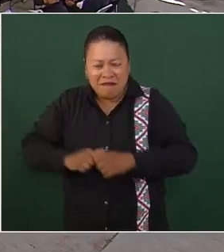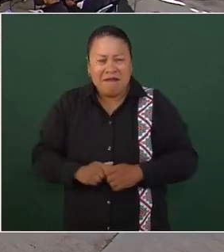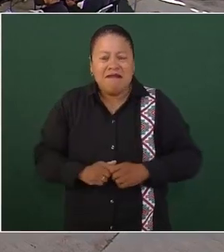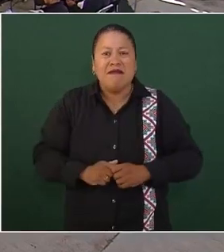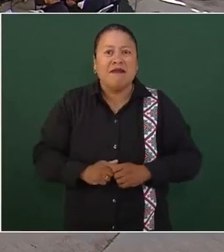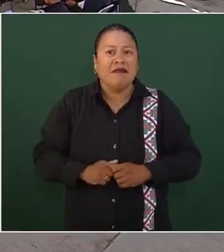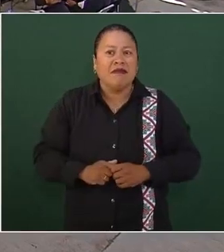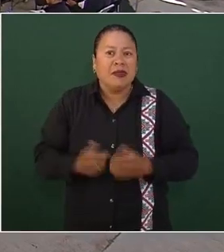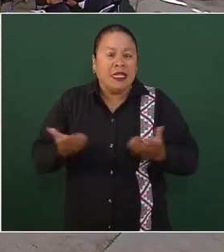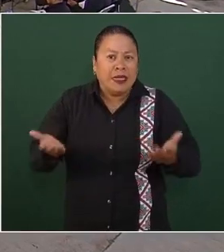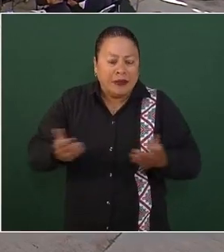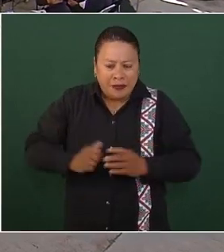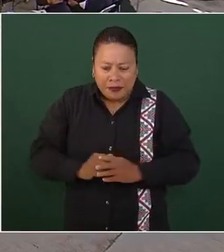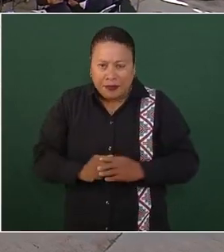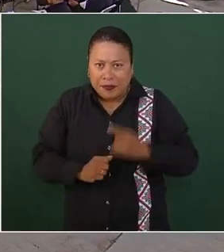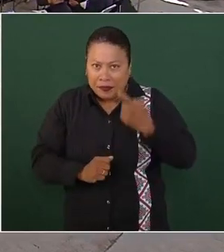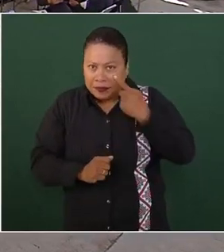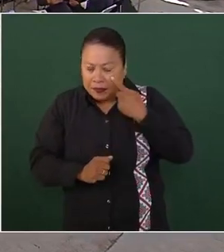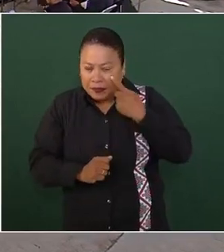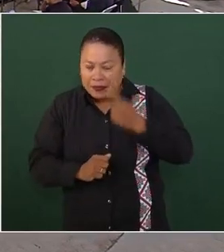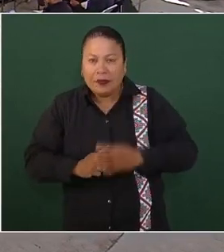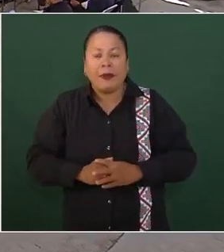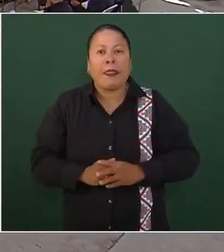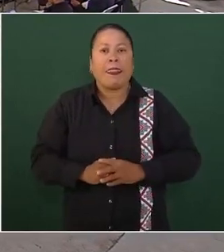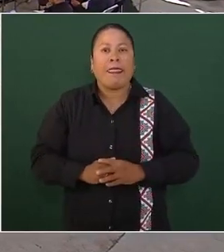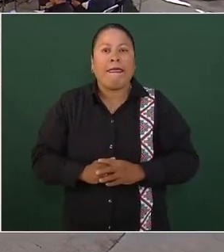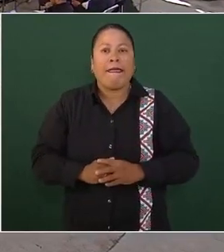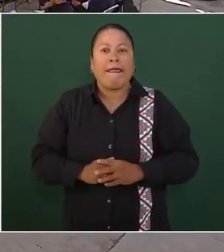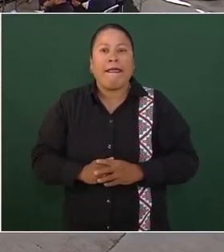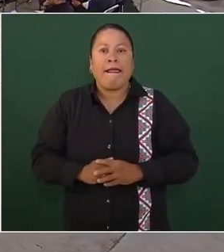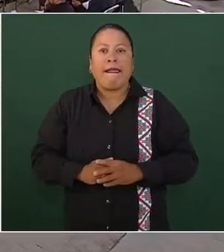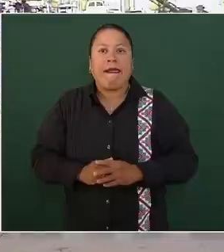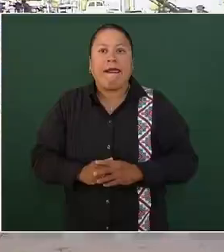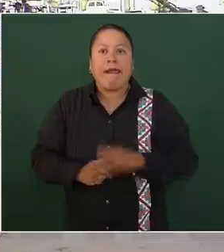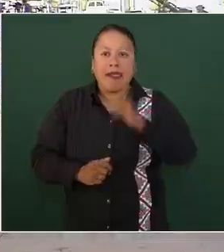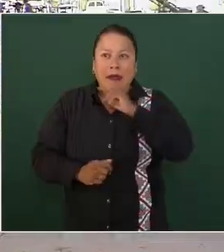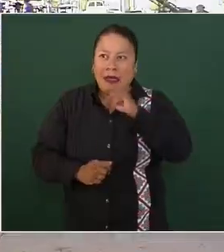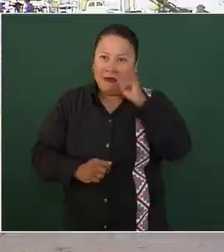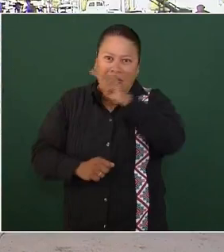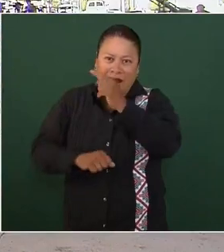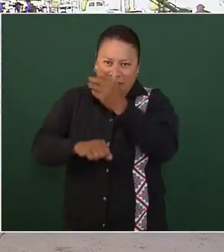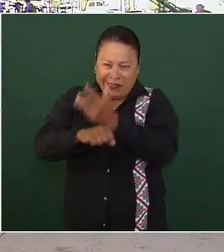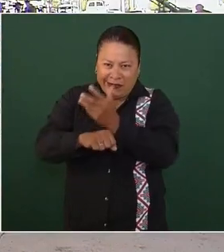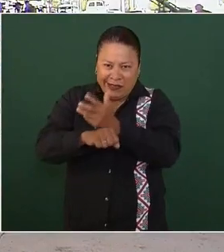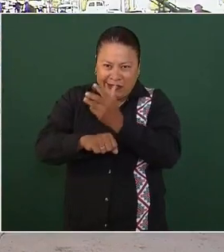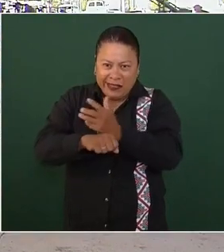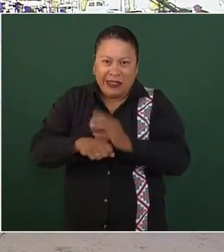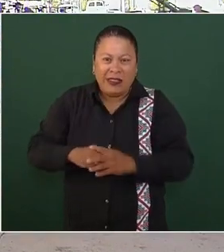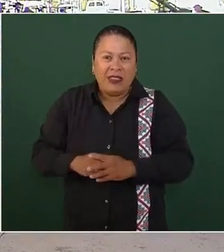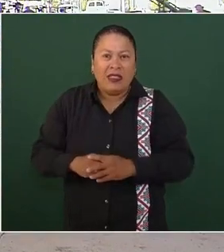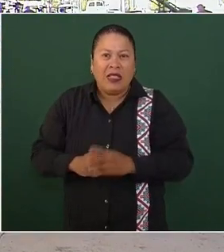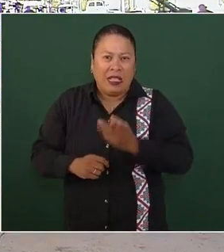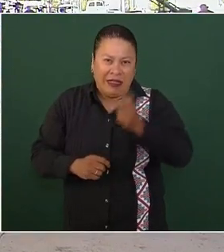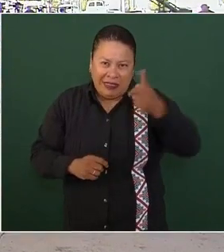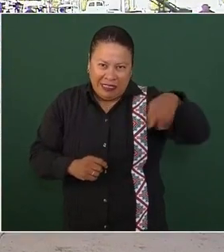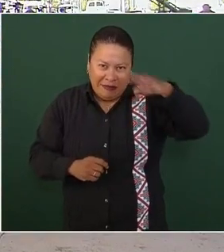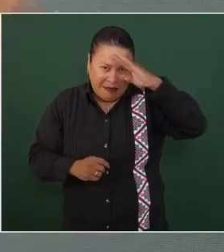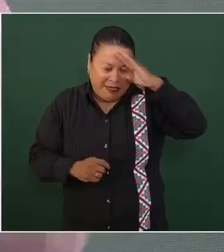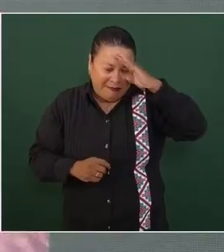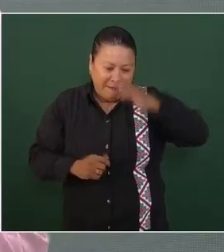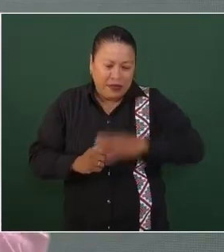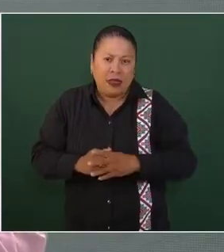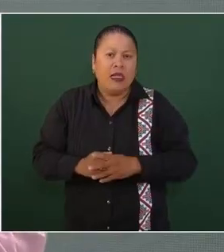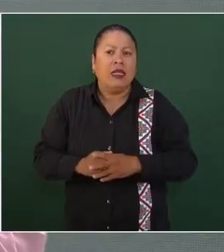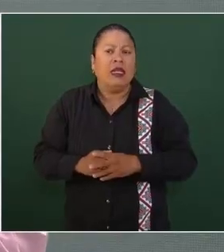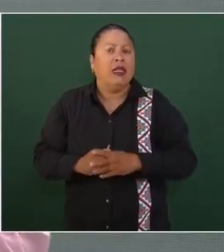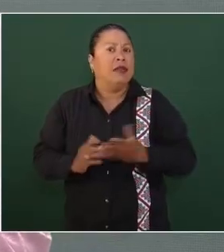a ver y las agencias de Estados Unidos que se quedaron con eso de